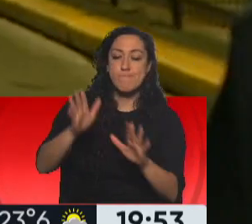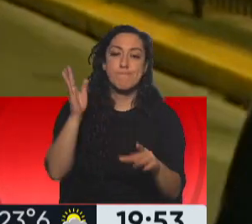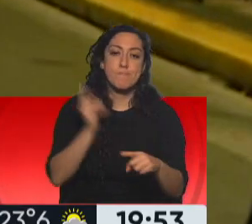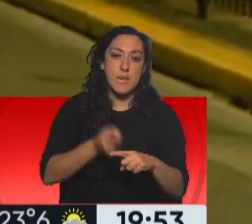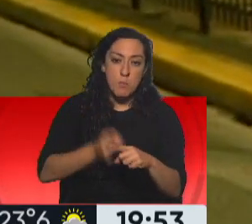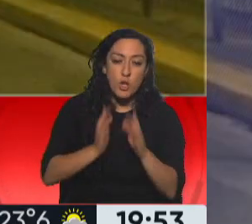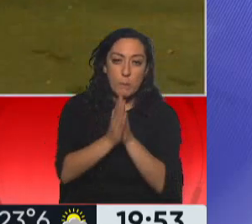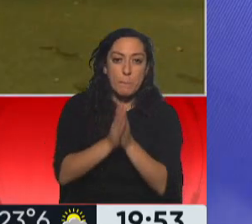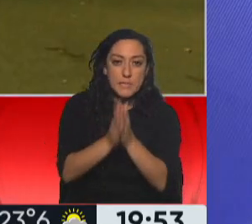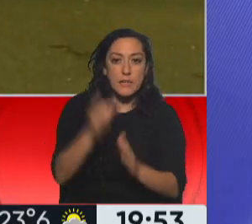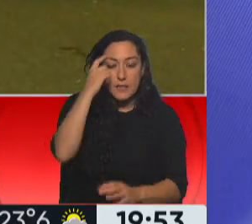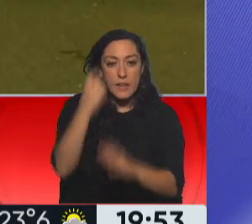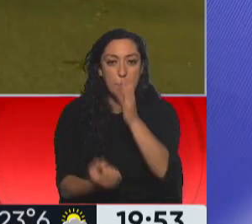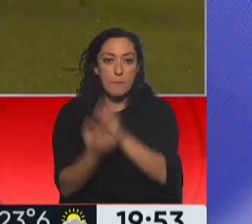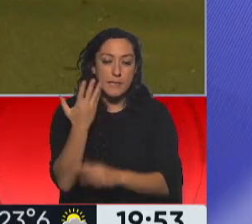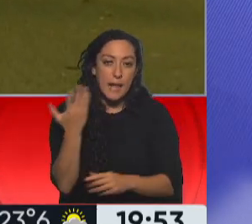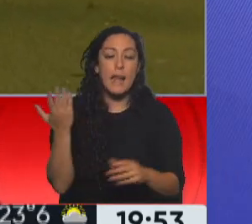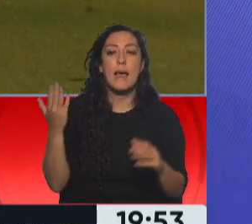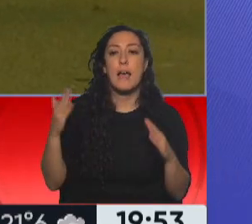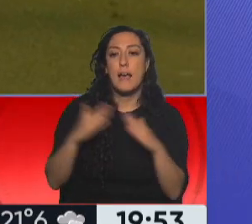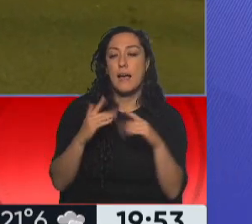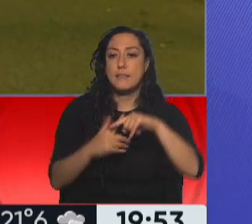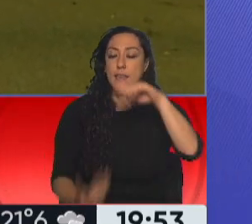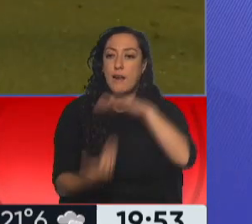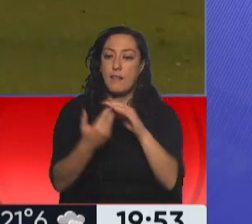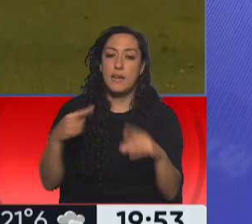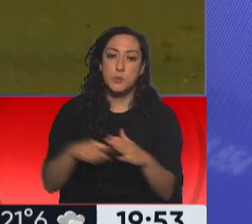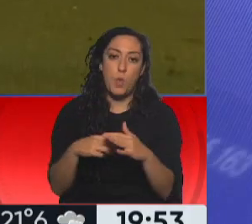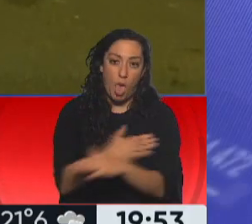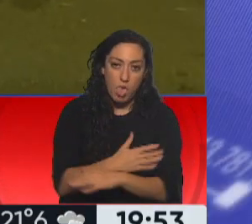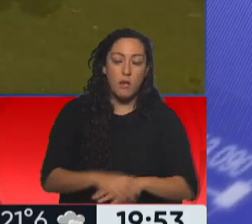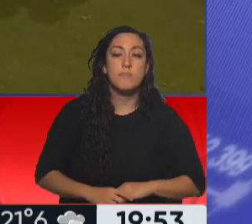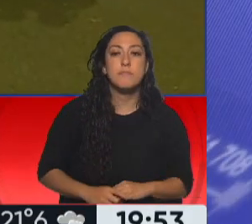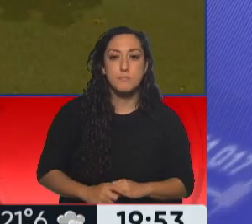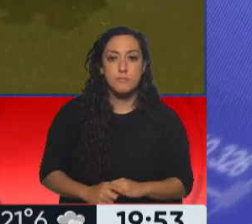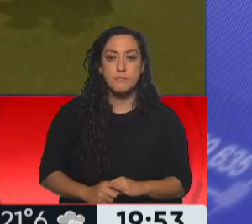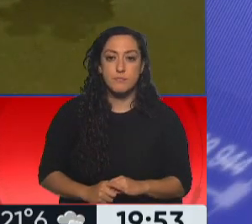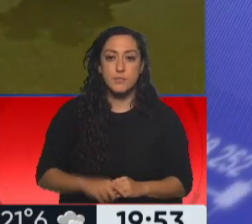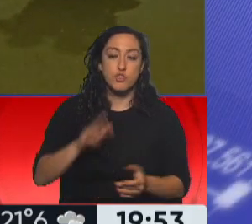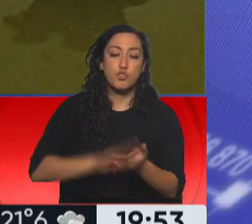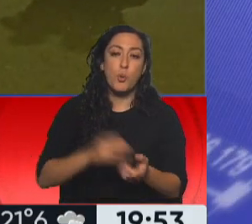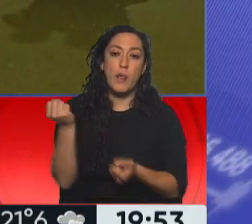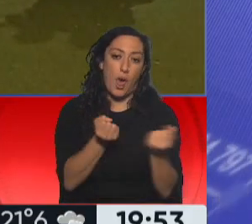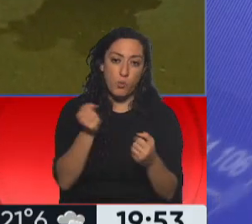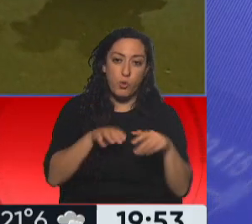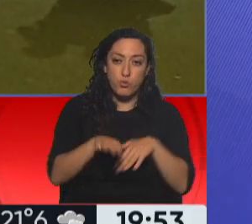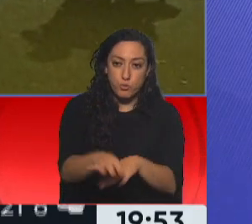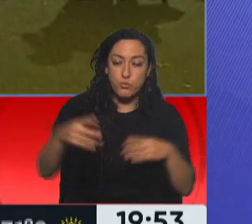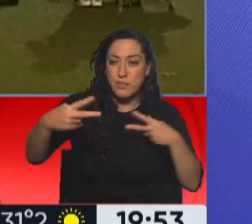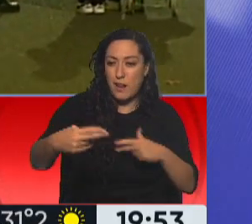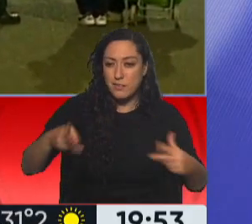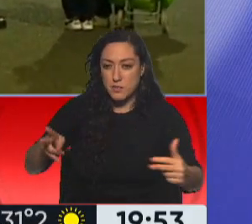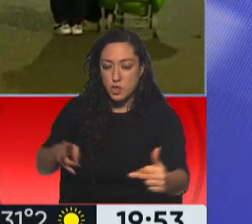para la misa que comenzará a las 10 de la mañana aquí en la Catedral Metropolitana. Y lo que respecta a los cortes de tránsito, hay que pensar